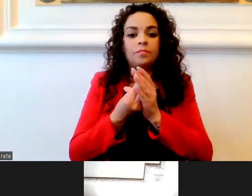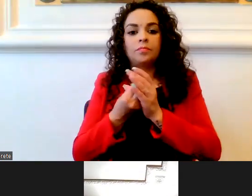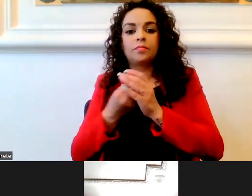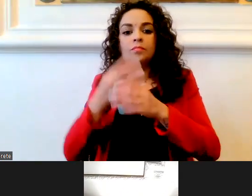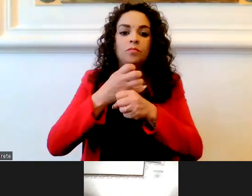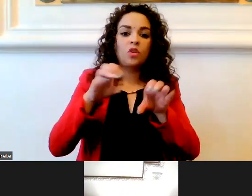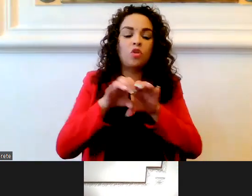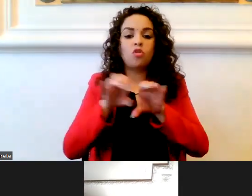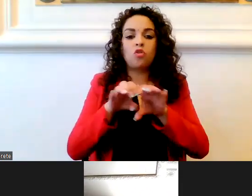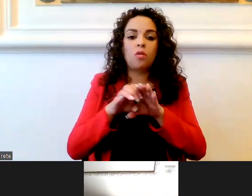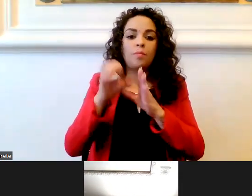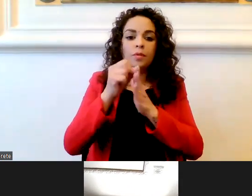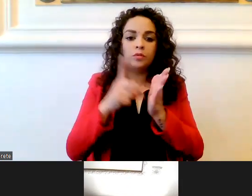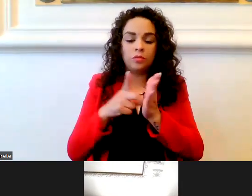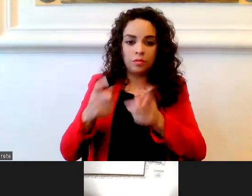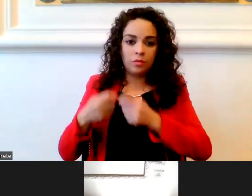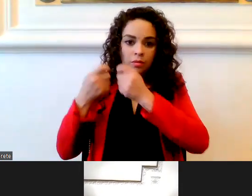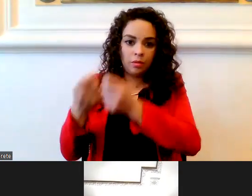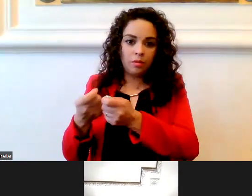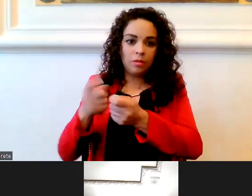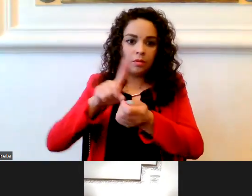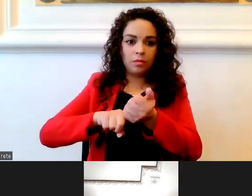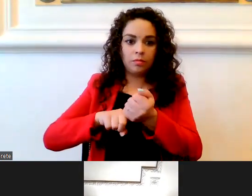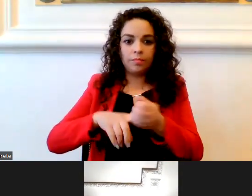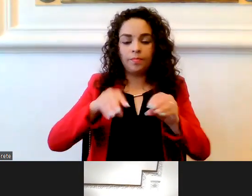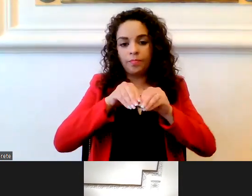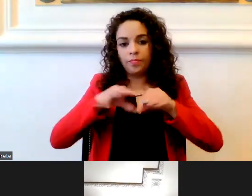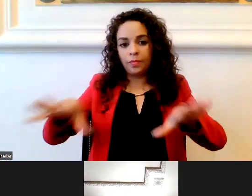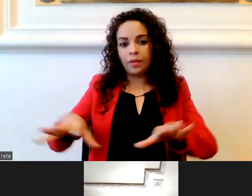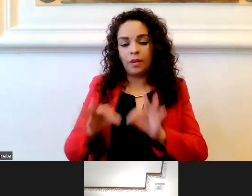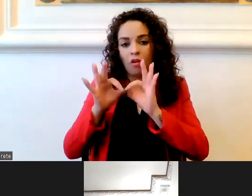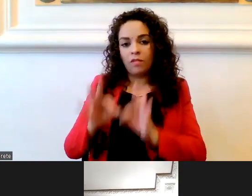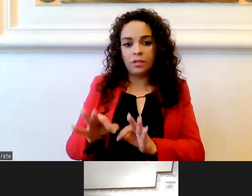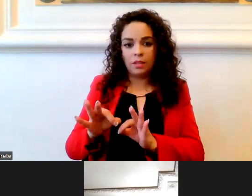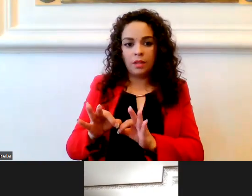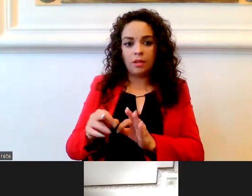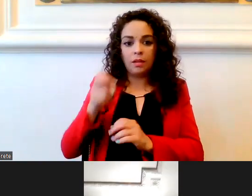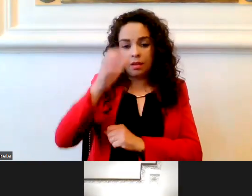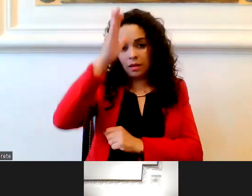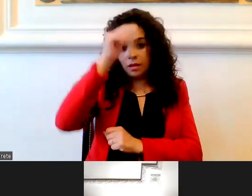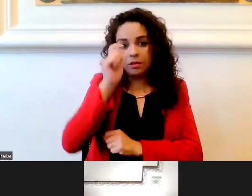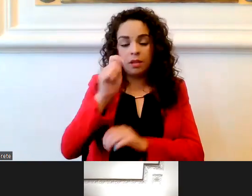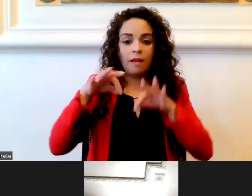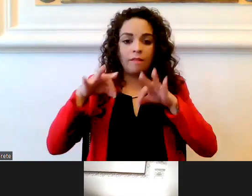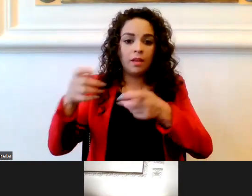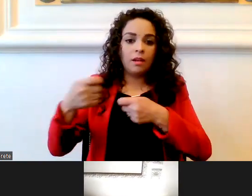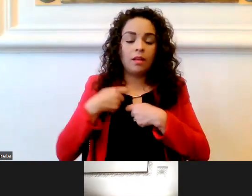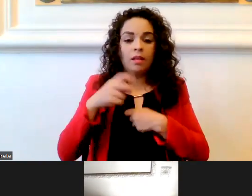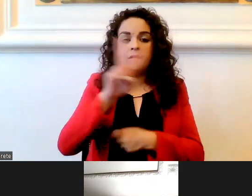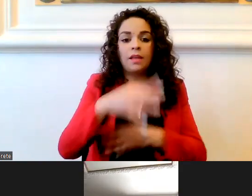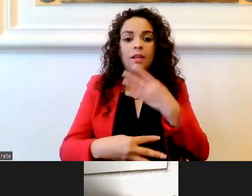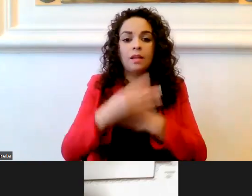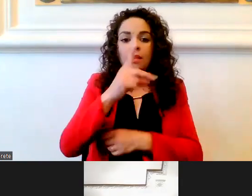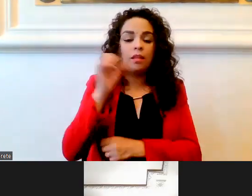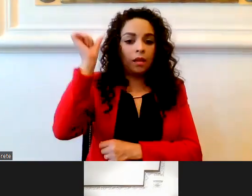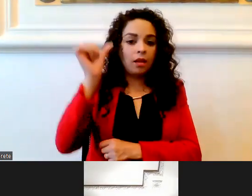en la Gaceta. Este acuerdo se desprende del oficio que recibimos el viernes 14 de abril, por el que el presidente de la mesa directiva